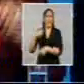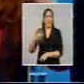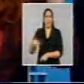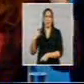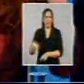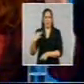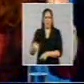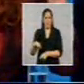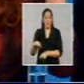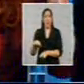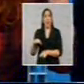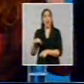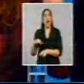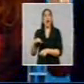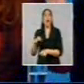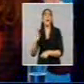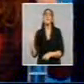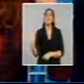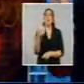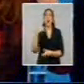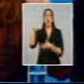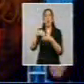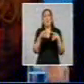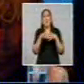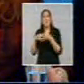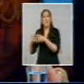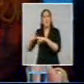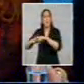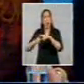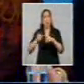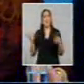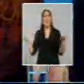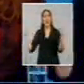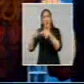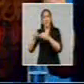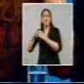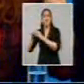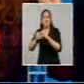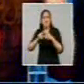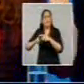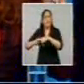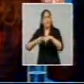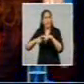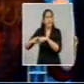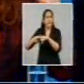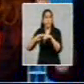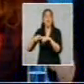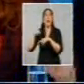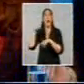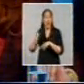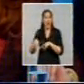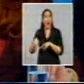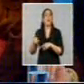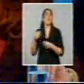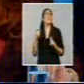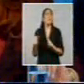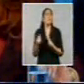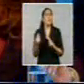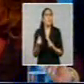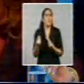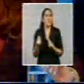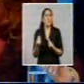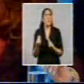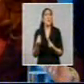en la que participen todas las fuerzas políticas, porque cuando se pone en juego